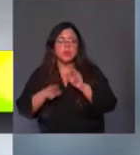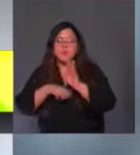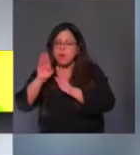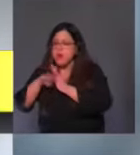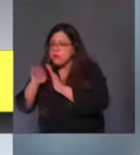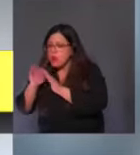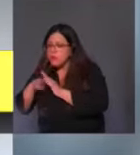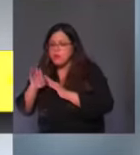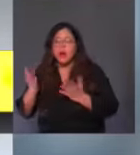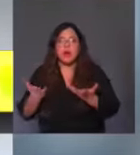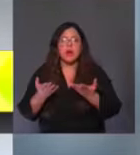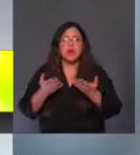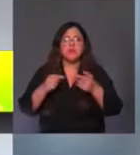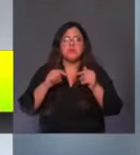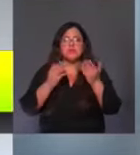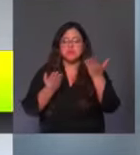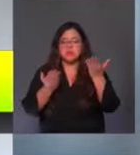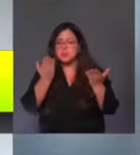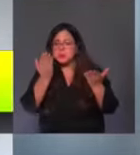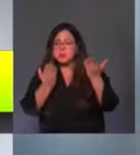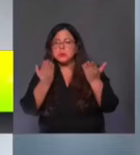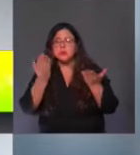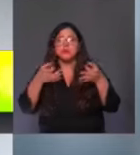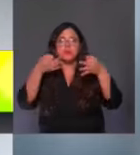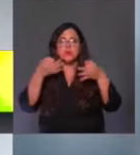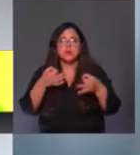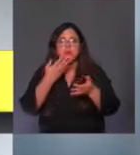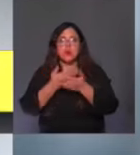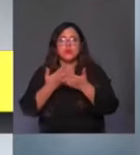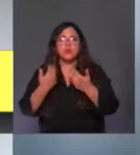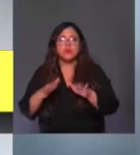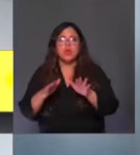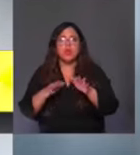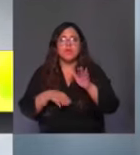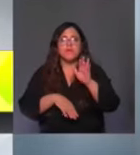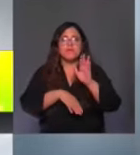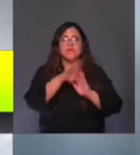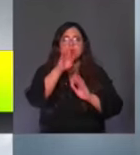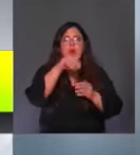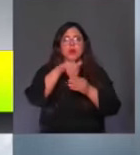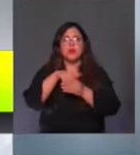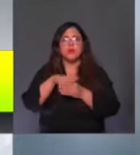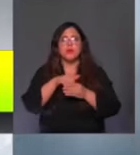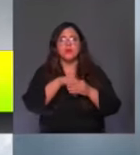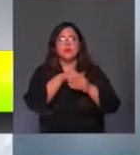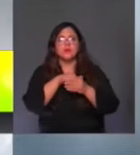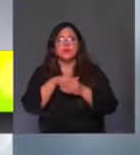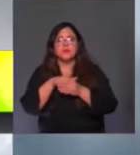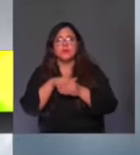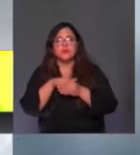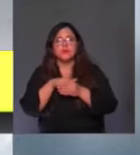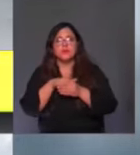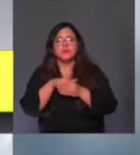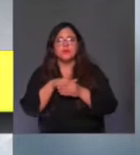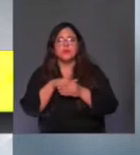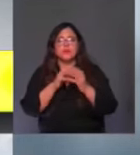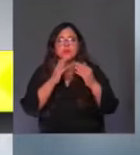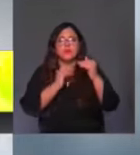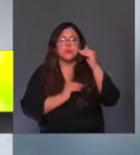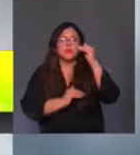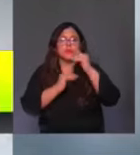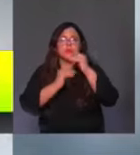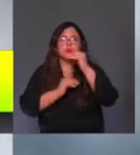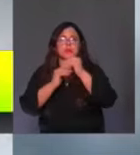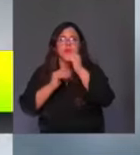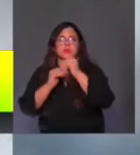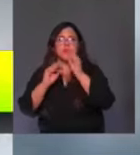menos, va aproximándose a medida que se van acumulando gran cantidad de votos, se va aproximando a lo que